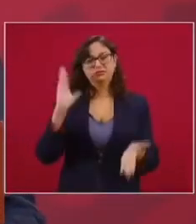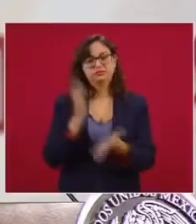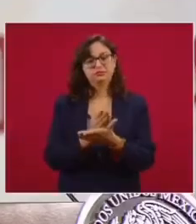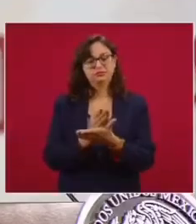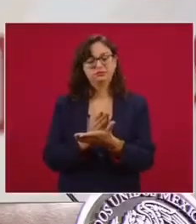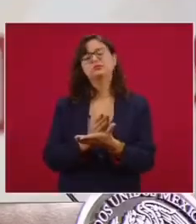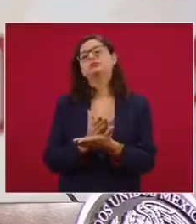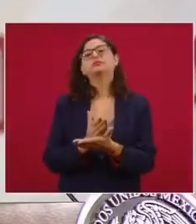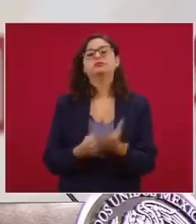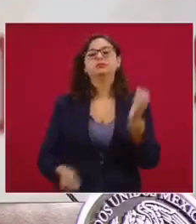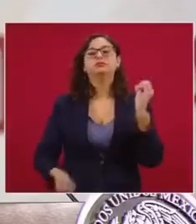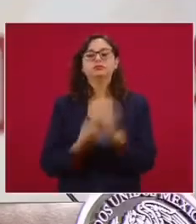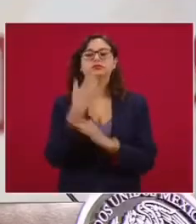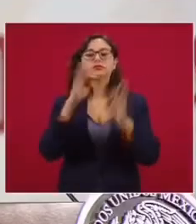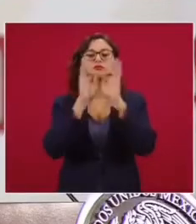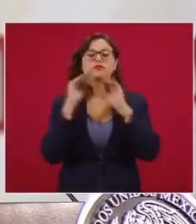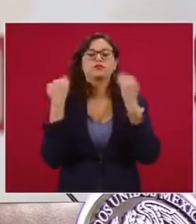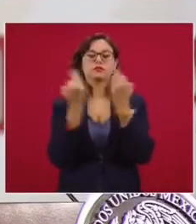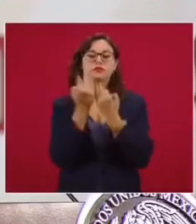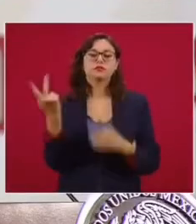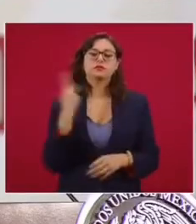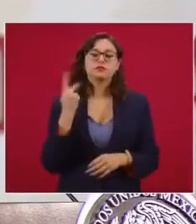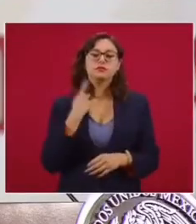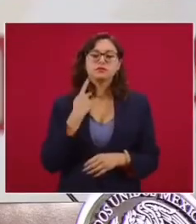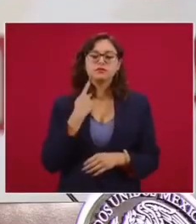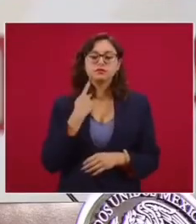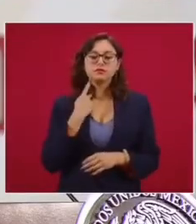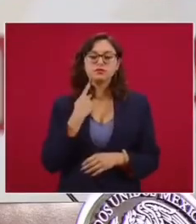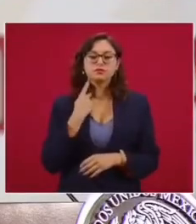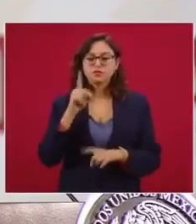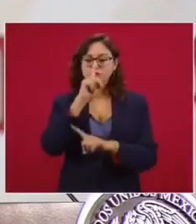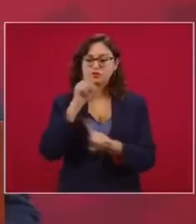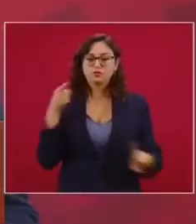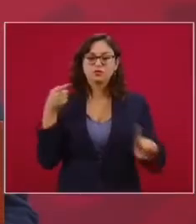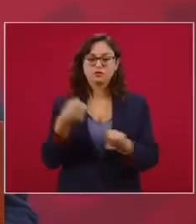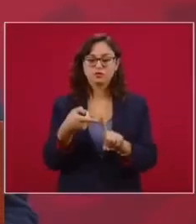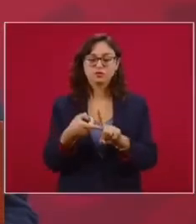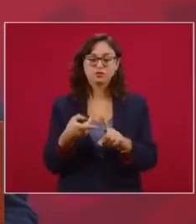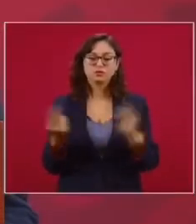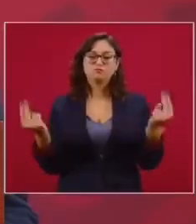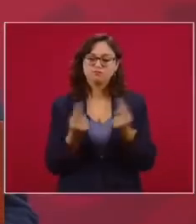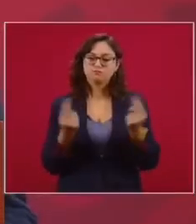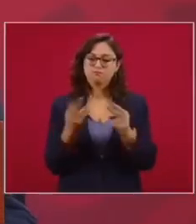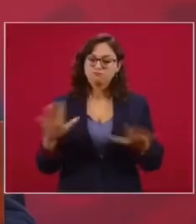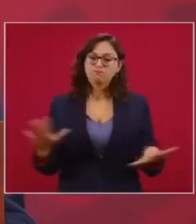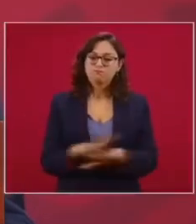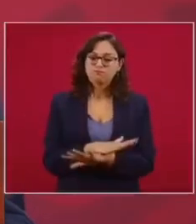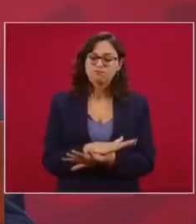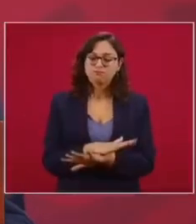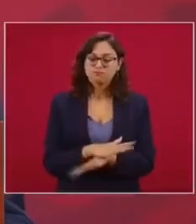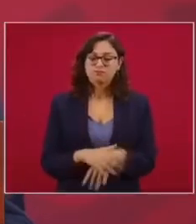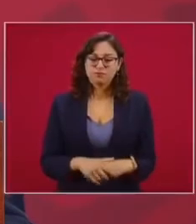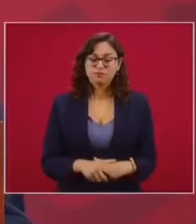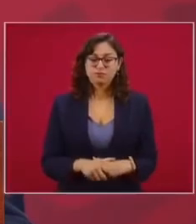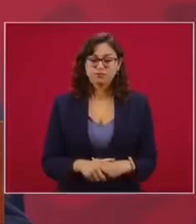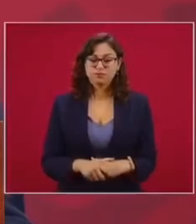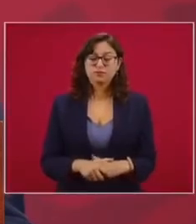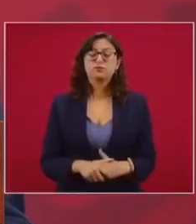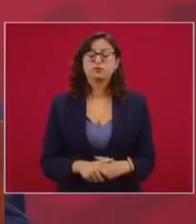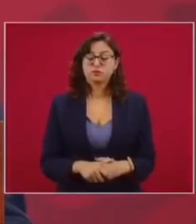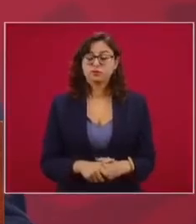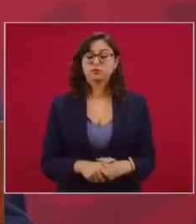Se está buscando que haya un cambio. Entonces, sí